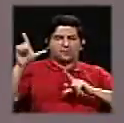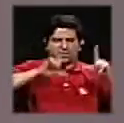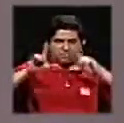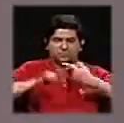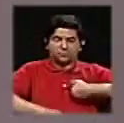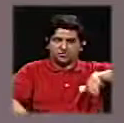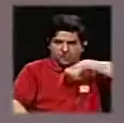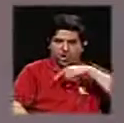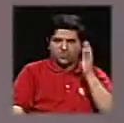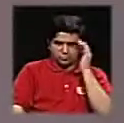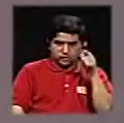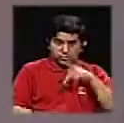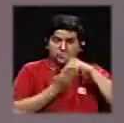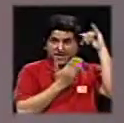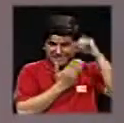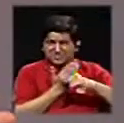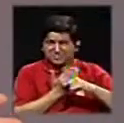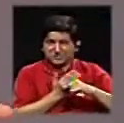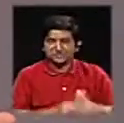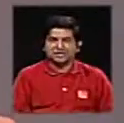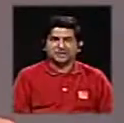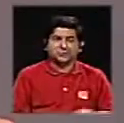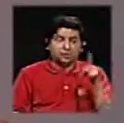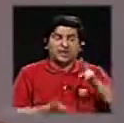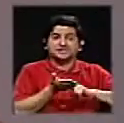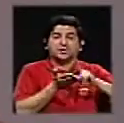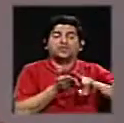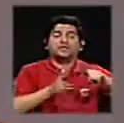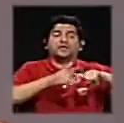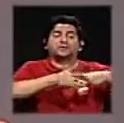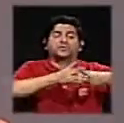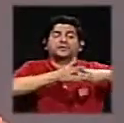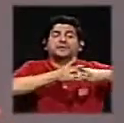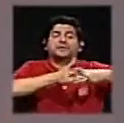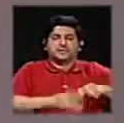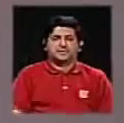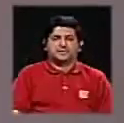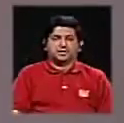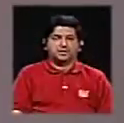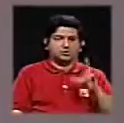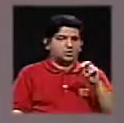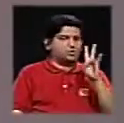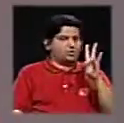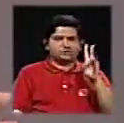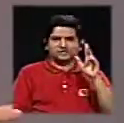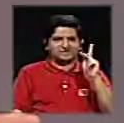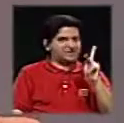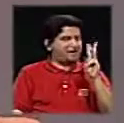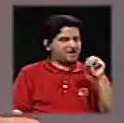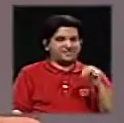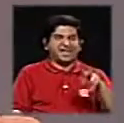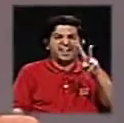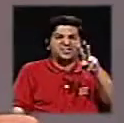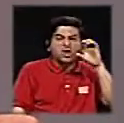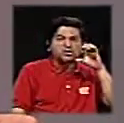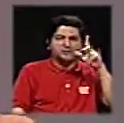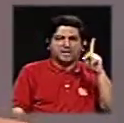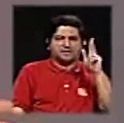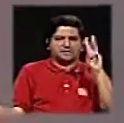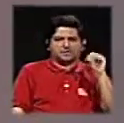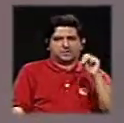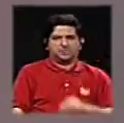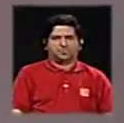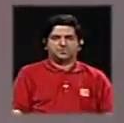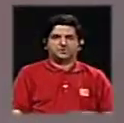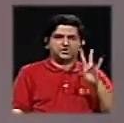a nosotros de ese proyecto en particular es que era un contrato de mantenimiento que no era para 7 kilómetros, sino para 200 kilómetros. Y